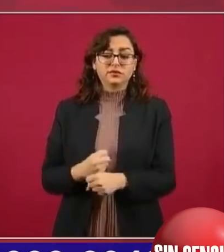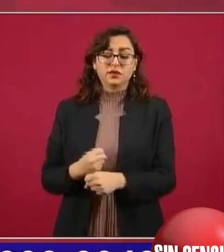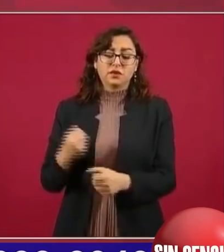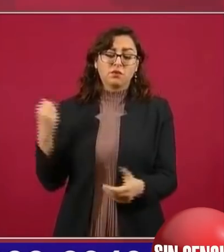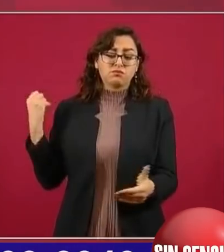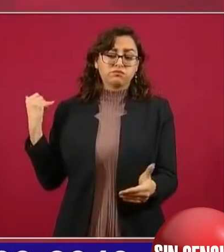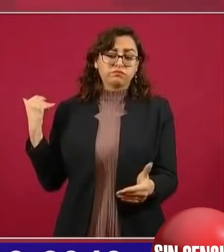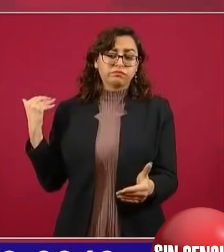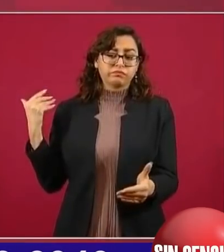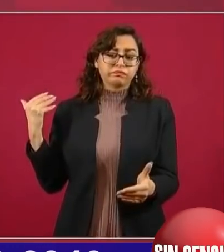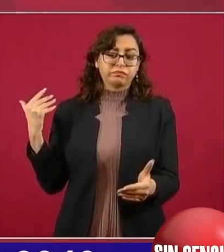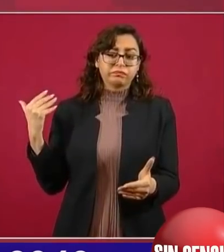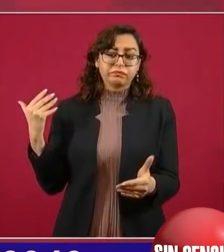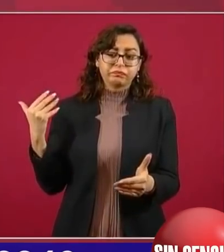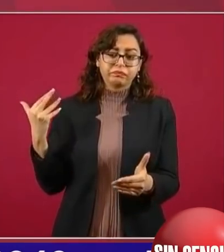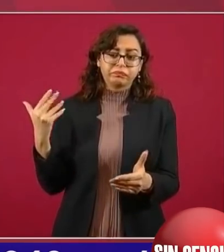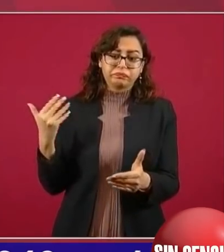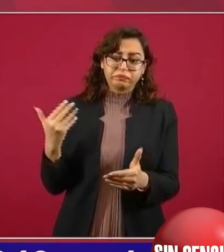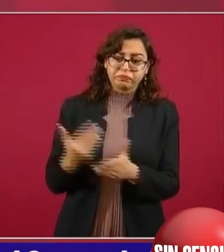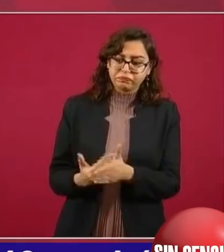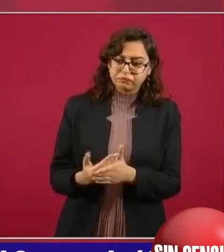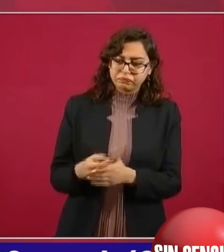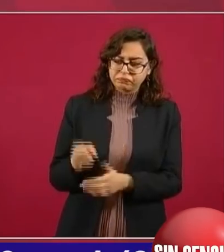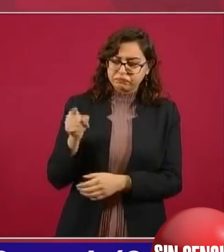la llegada de Salinas